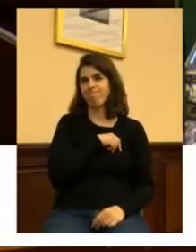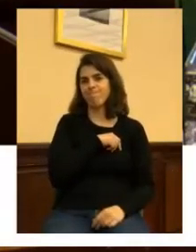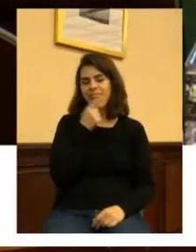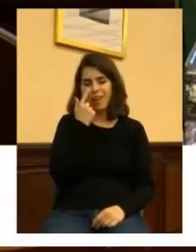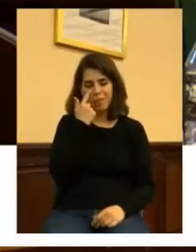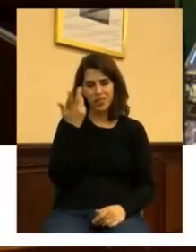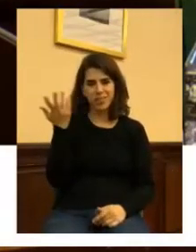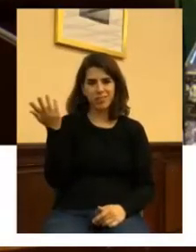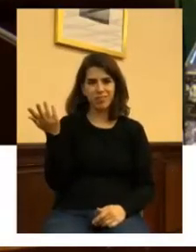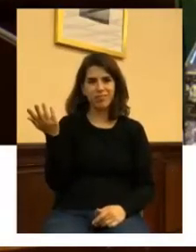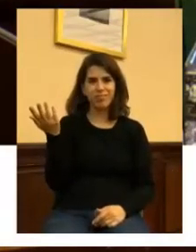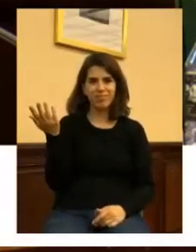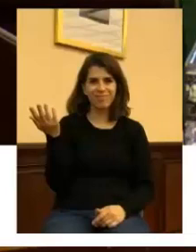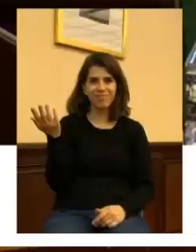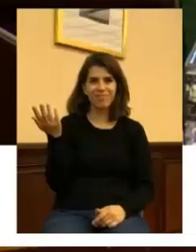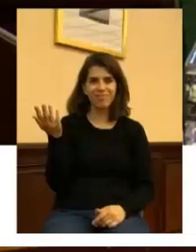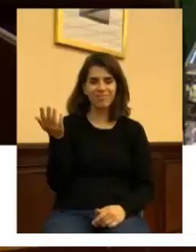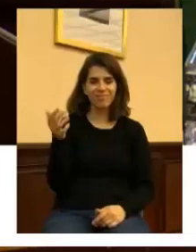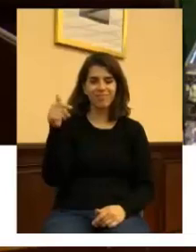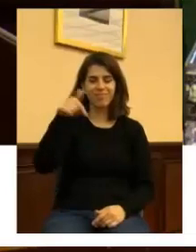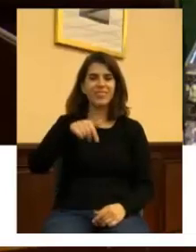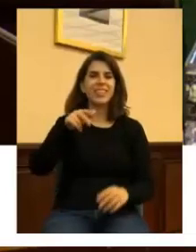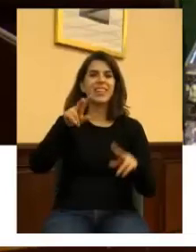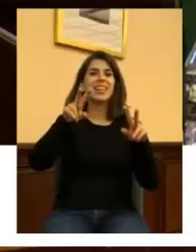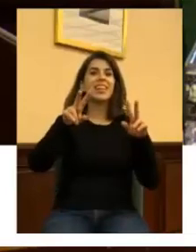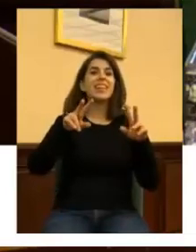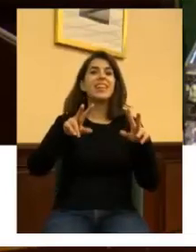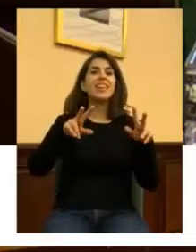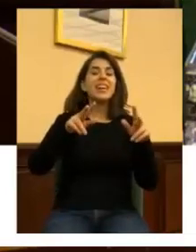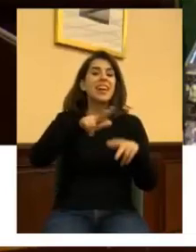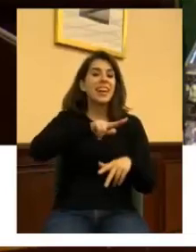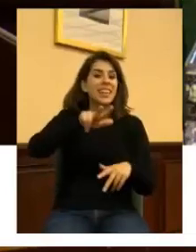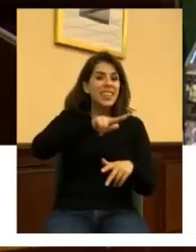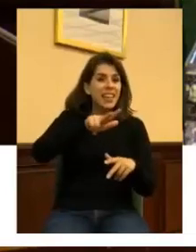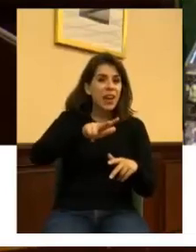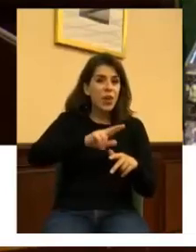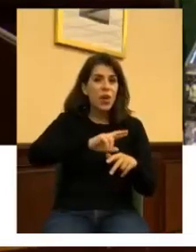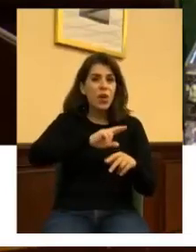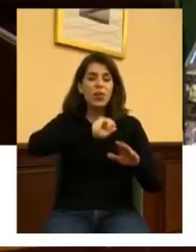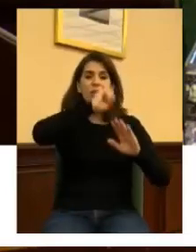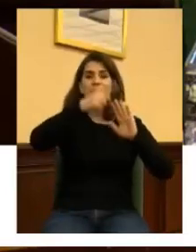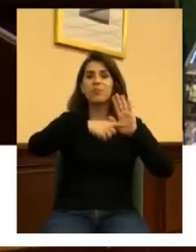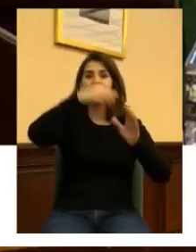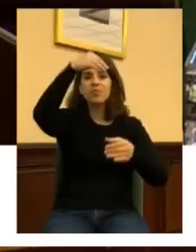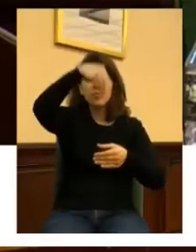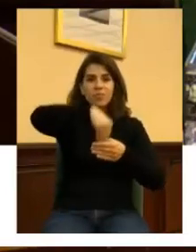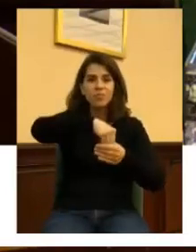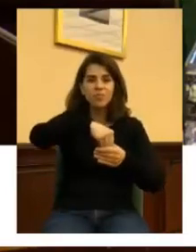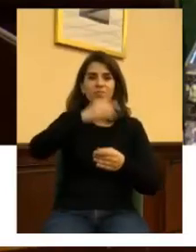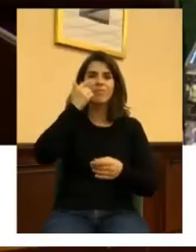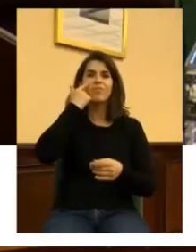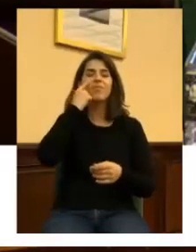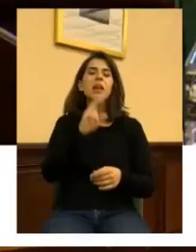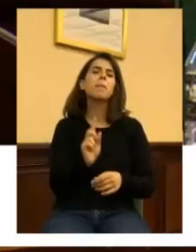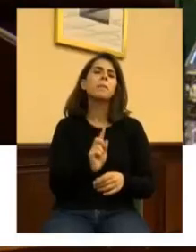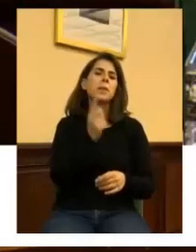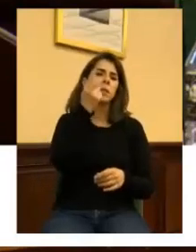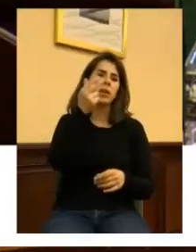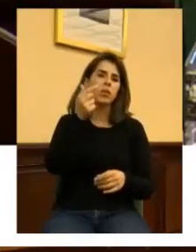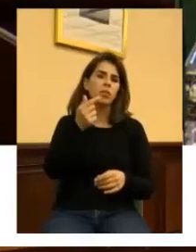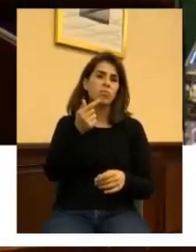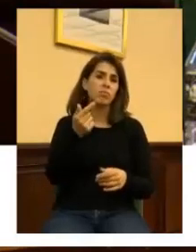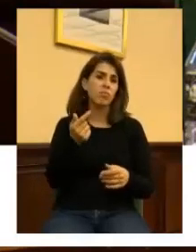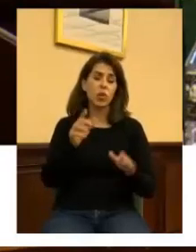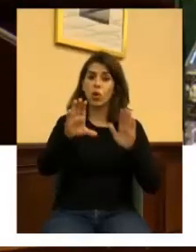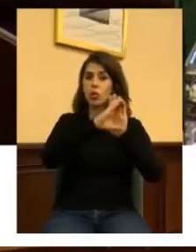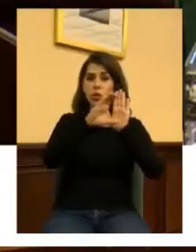Vamos a ver, o sea, el carácter vehicular del castellano, primero, que está